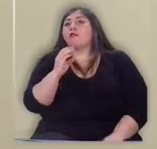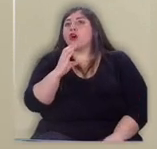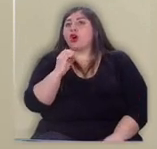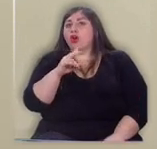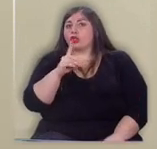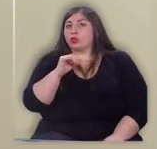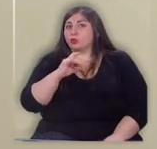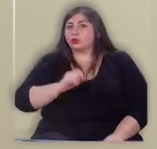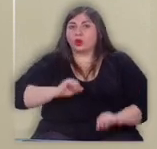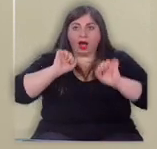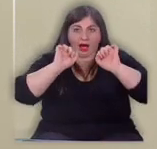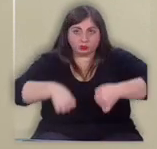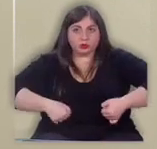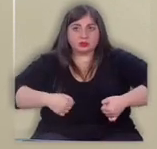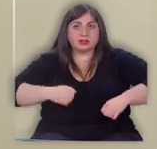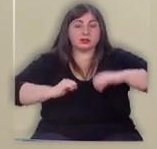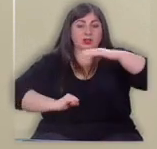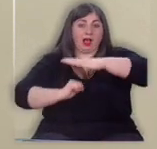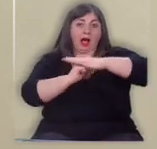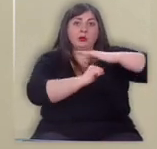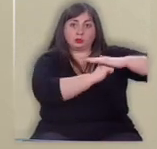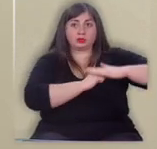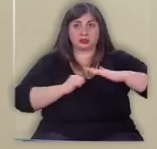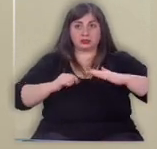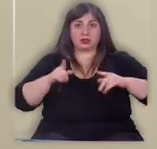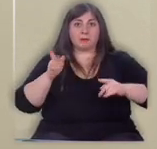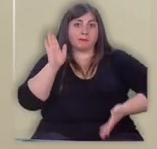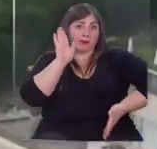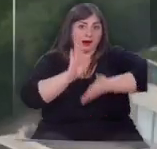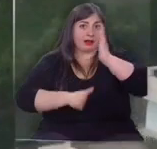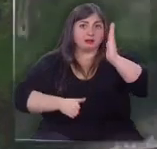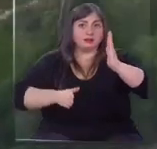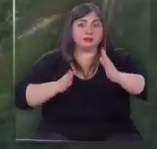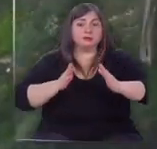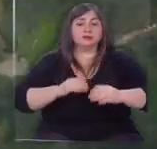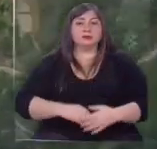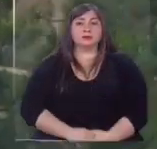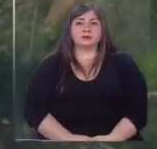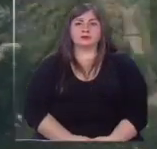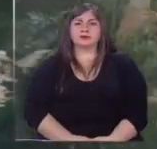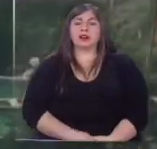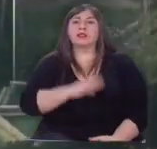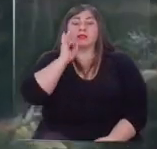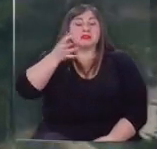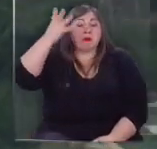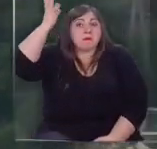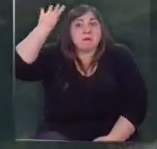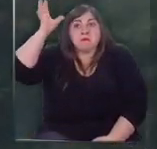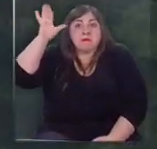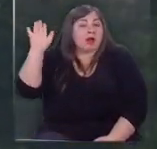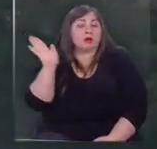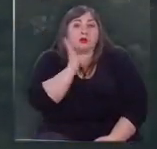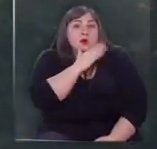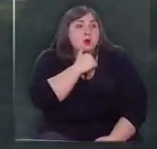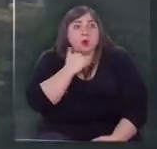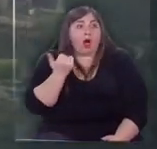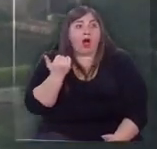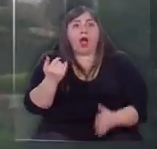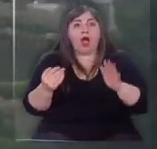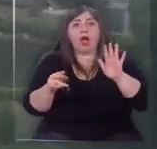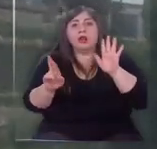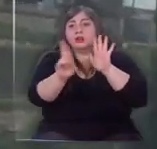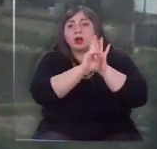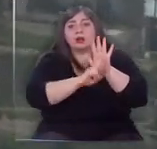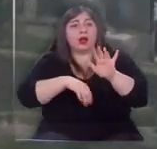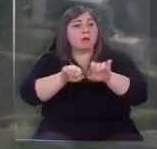la autoridad correspondiente para efectuar dichos traslados. Habla de inocencia y que no infringió ninguna regla al contar